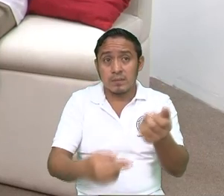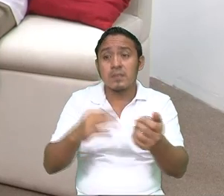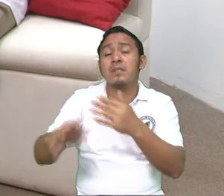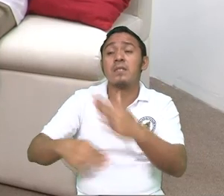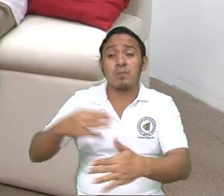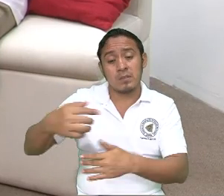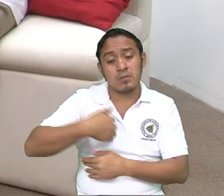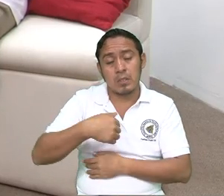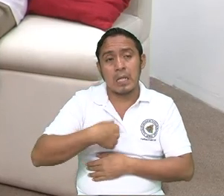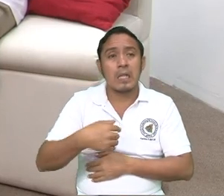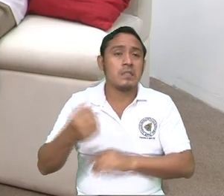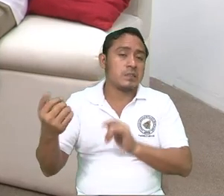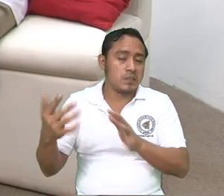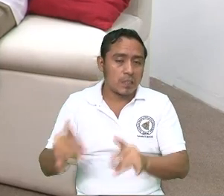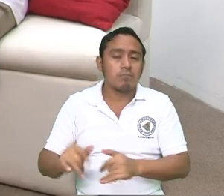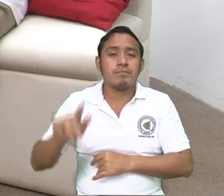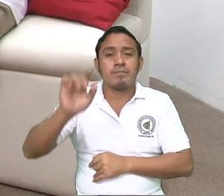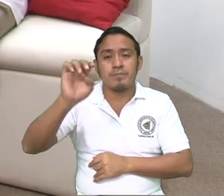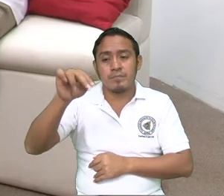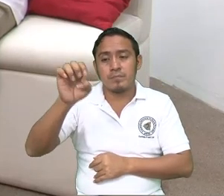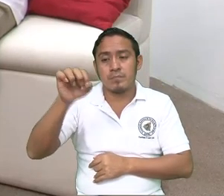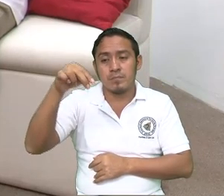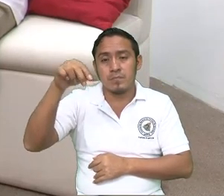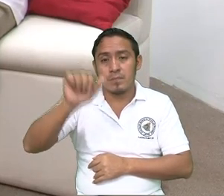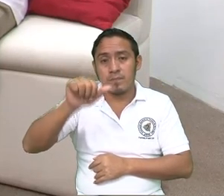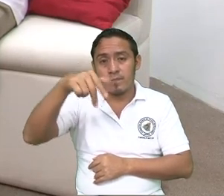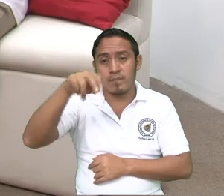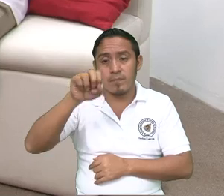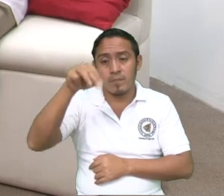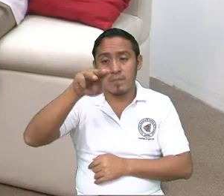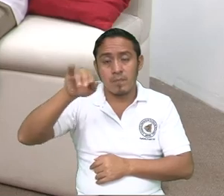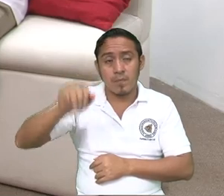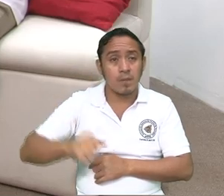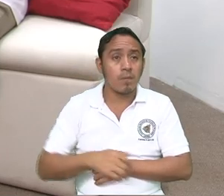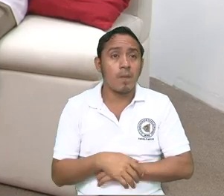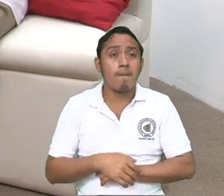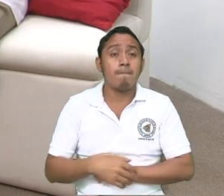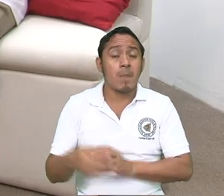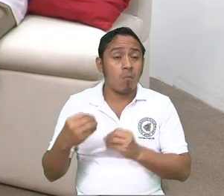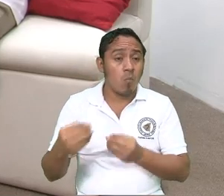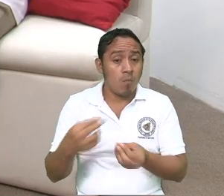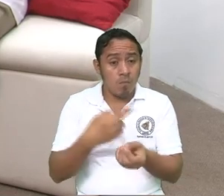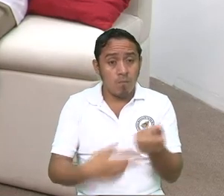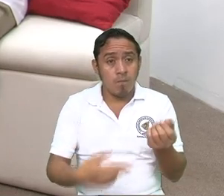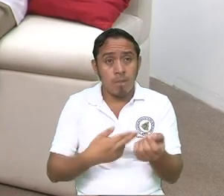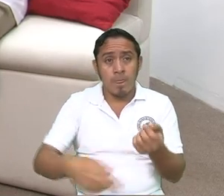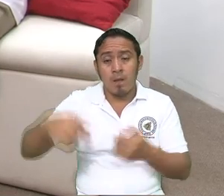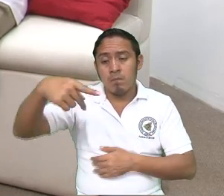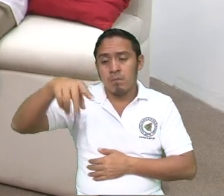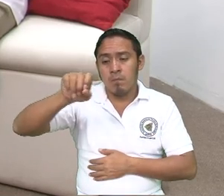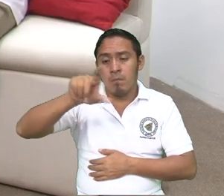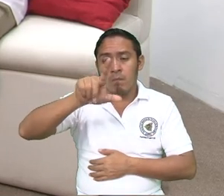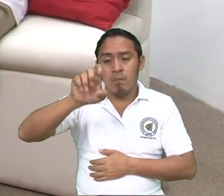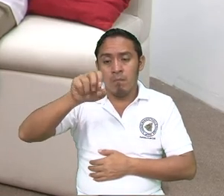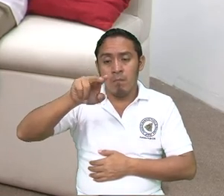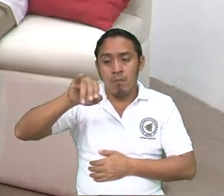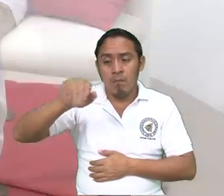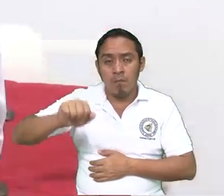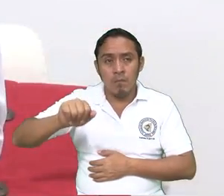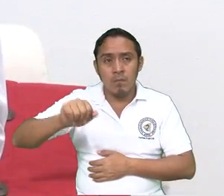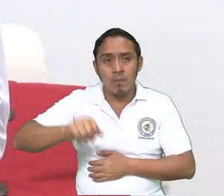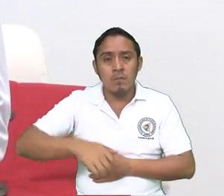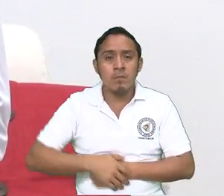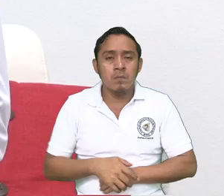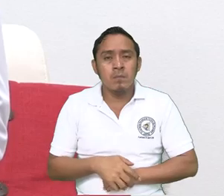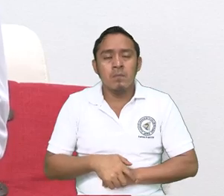secundaria y esa anemia secundarias y se pierde demasiada volem ya le llaman o cantidad de